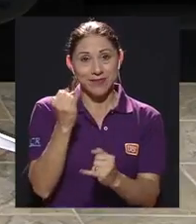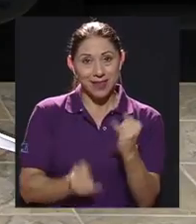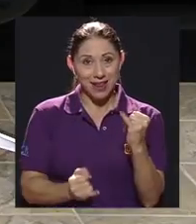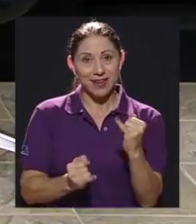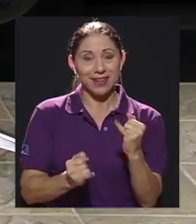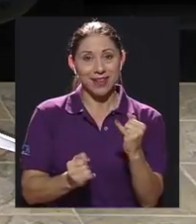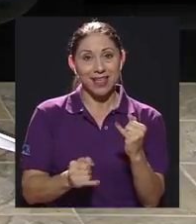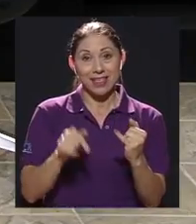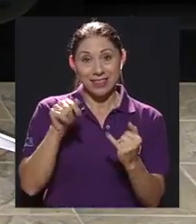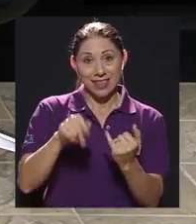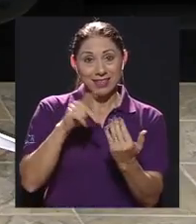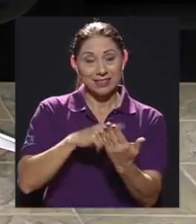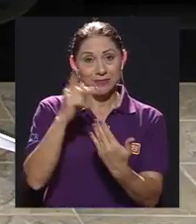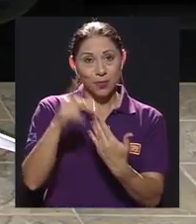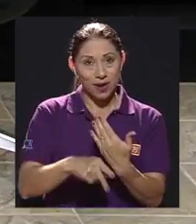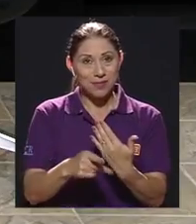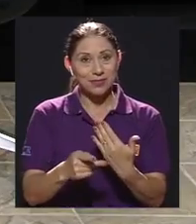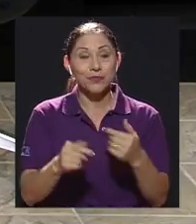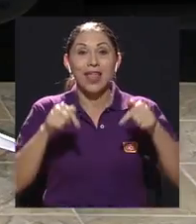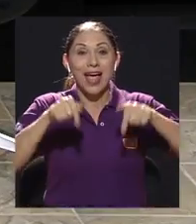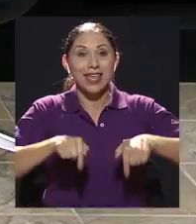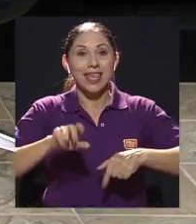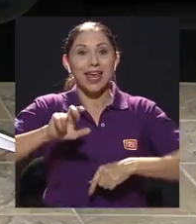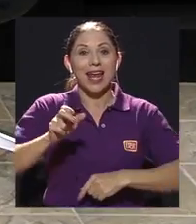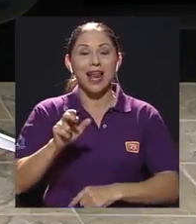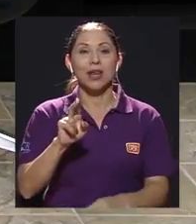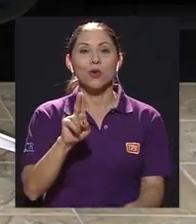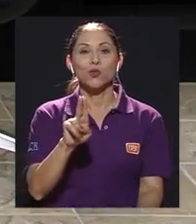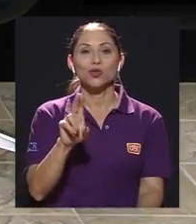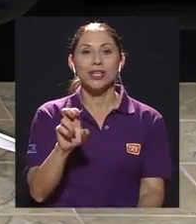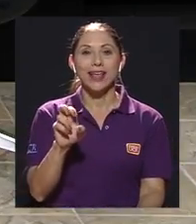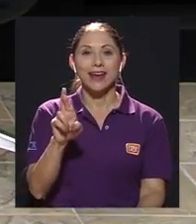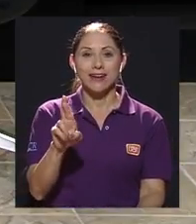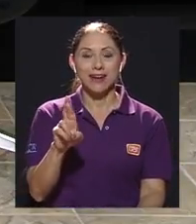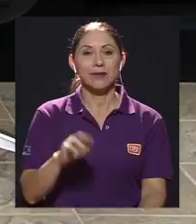esta programación aquí en el canal UCR.